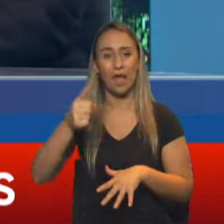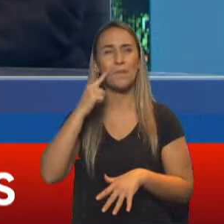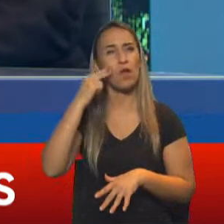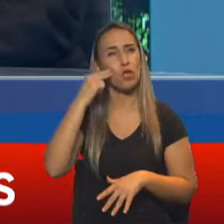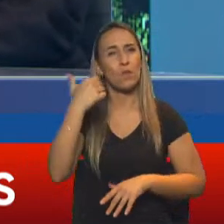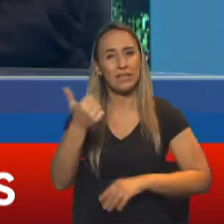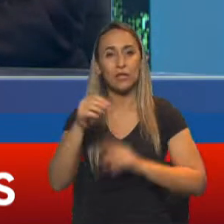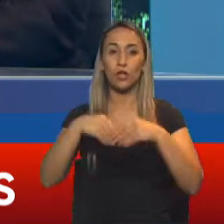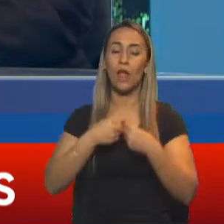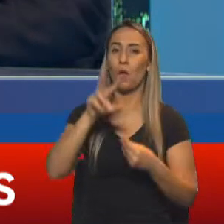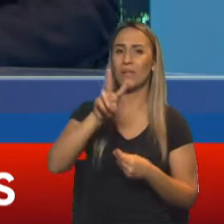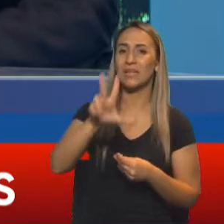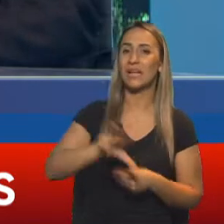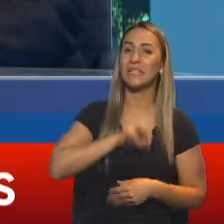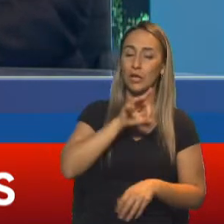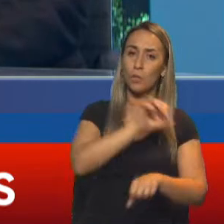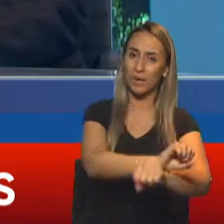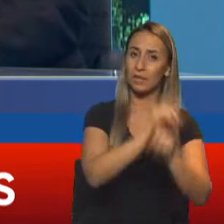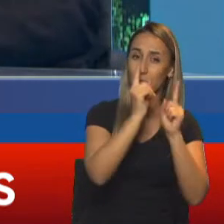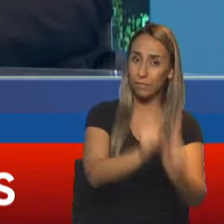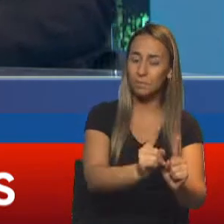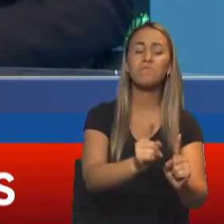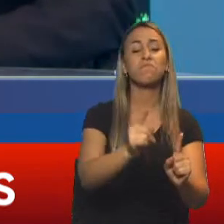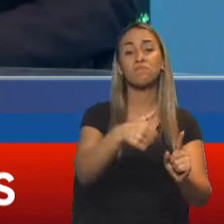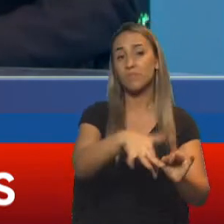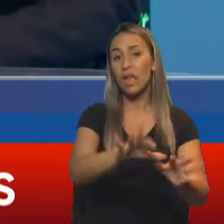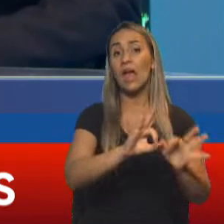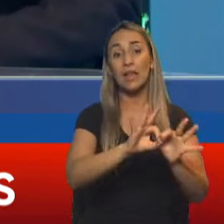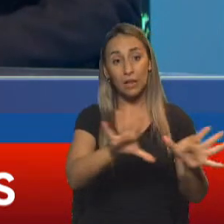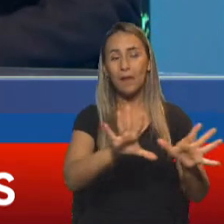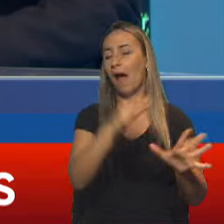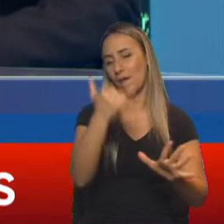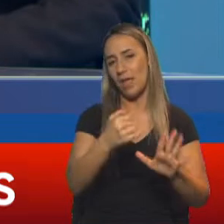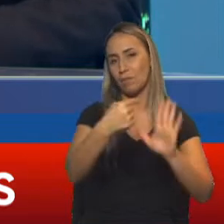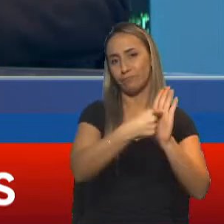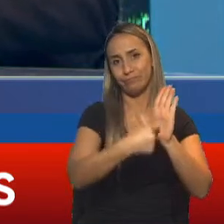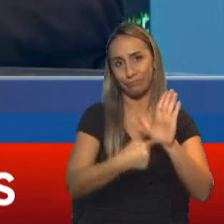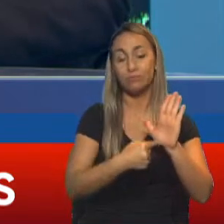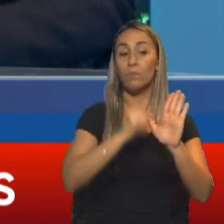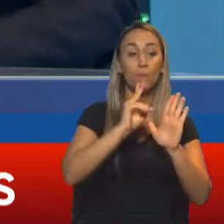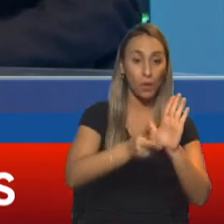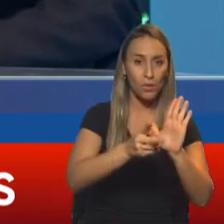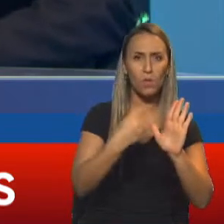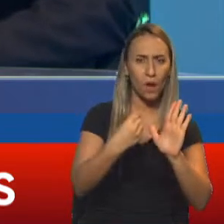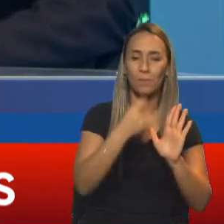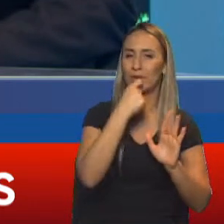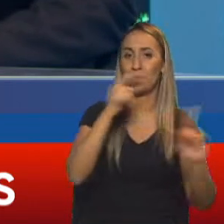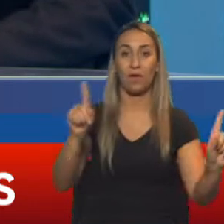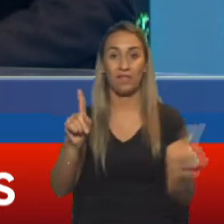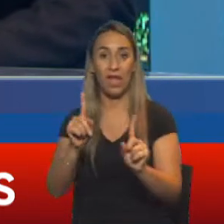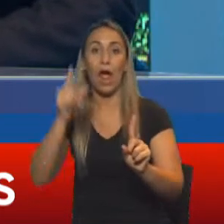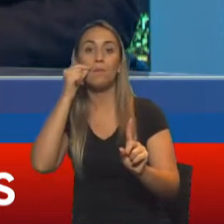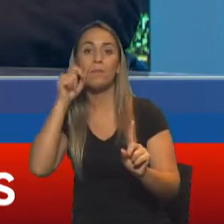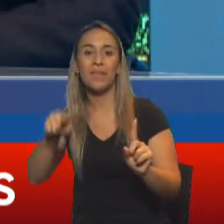Estuvo 23 años preso. Cuando recuperó la libertad tenía ciertas restricciones, entre ellas acercarse al papá de Carolina